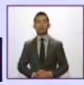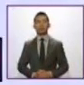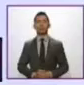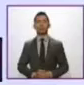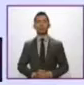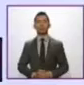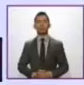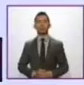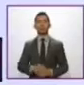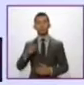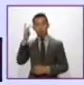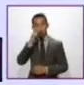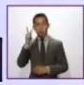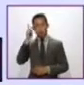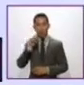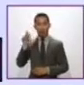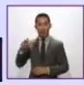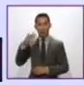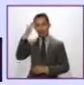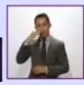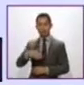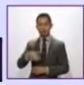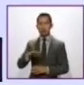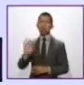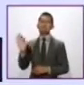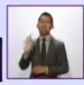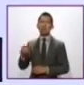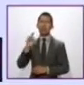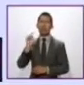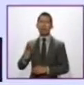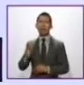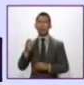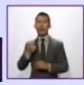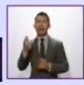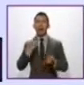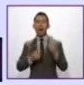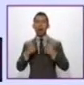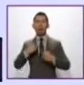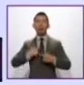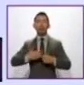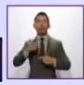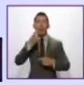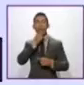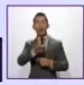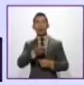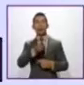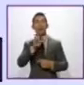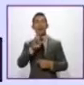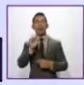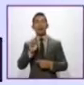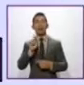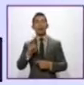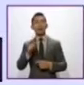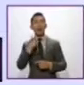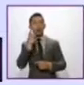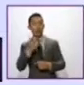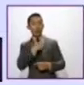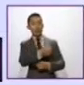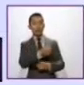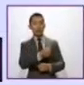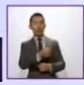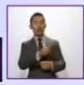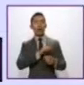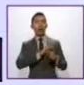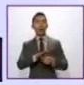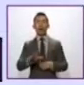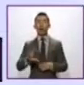El candidato del PAN debe saber que uno de los condicionamientos que hice a Redes Sociales Progresistas para ser su candidato fue